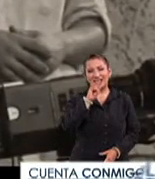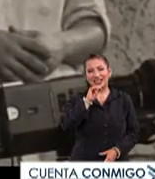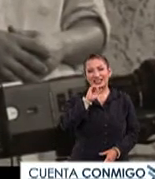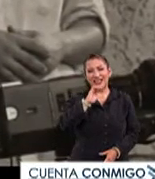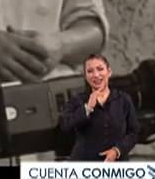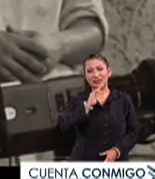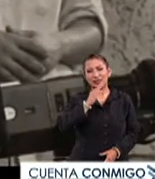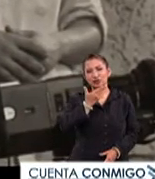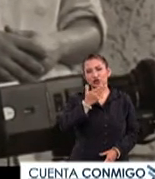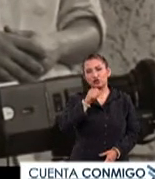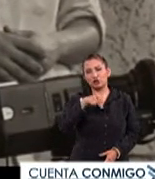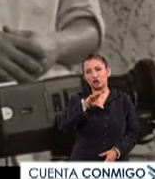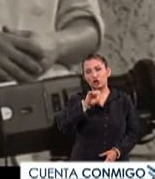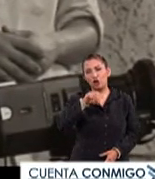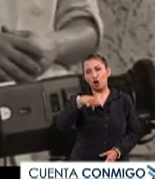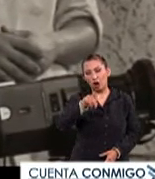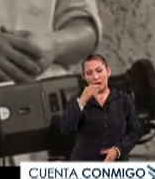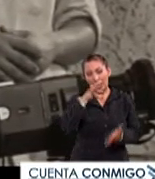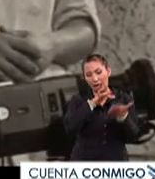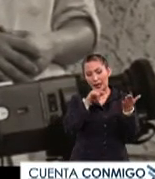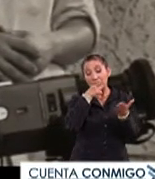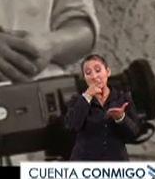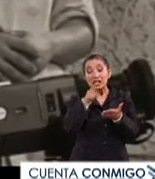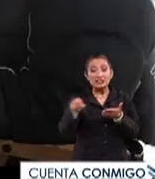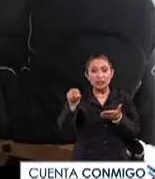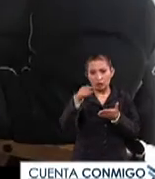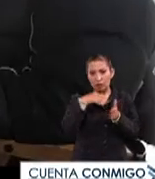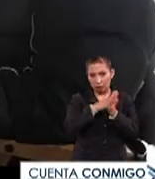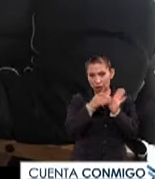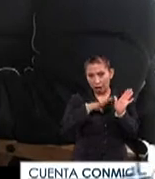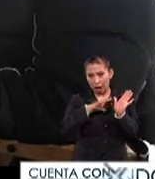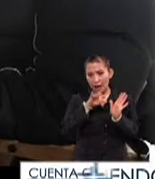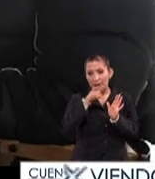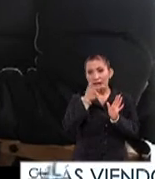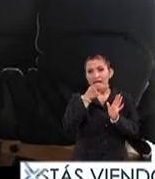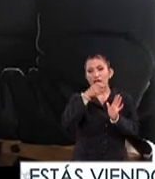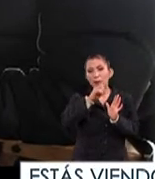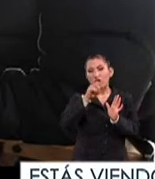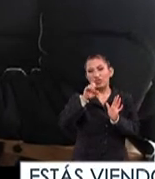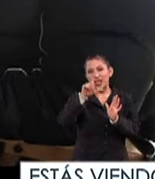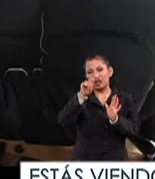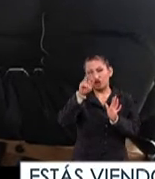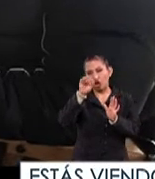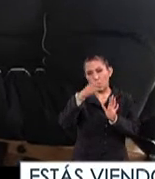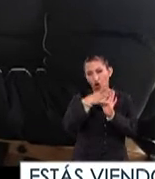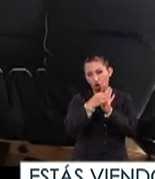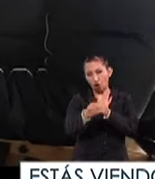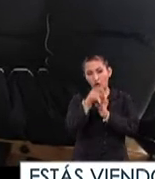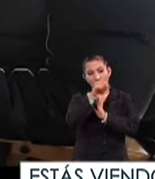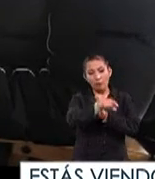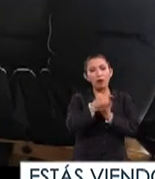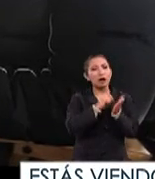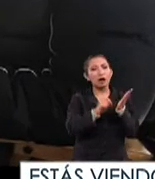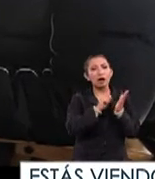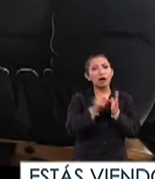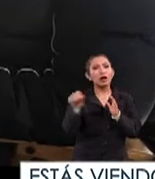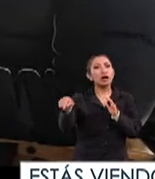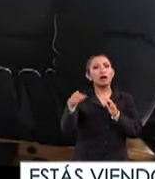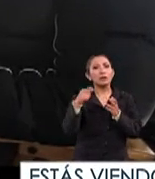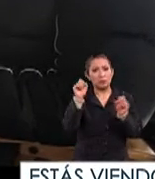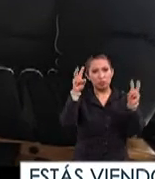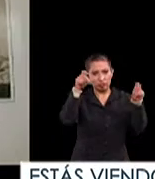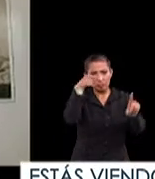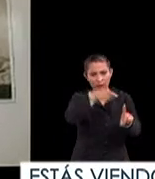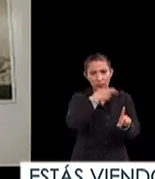alguna parte leí, bueno, en un libro que ustedes publican de Guillermo del Toro, que escribió, ¿cuándo lo escribió? Ese libro, es sobre